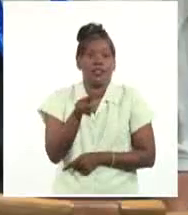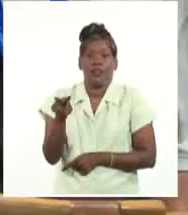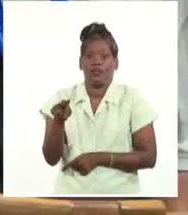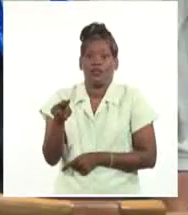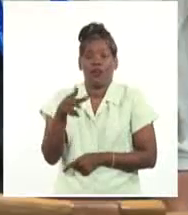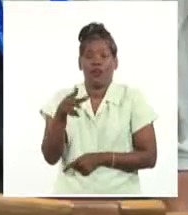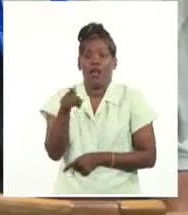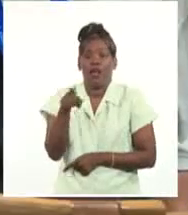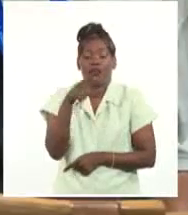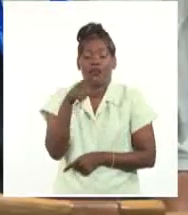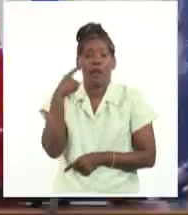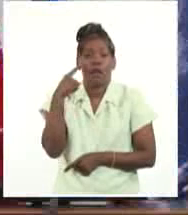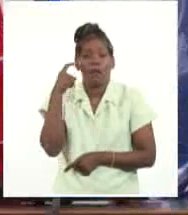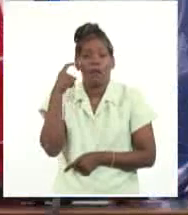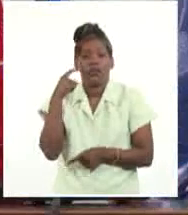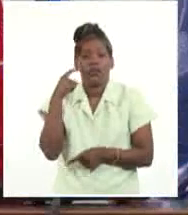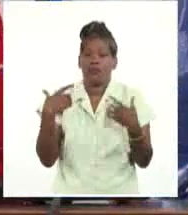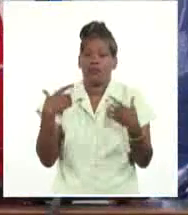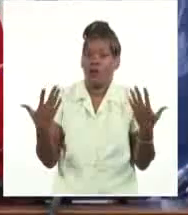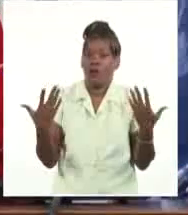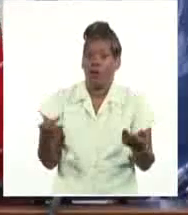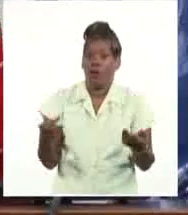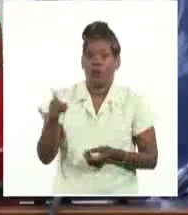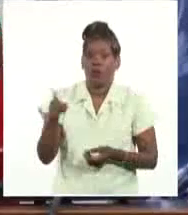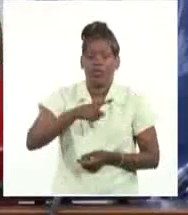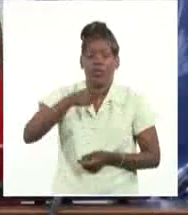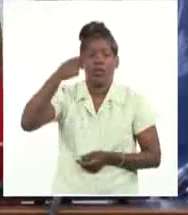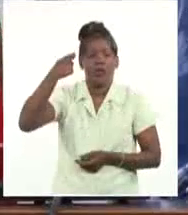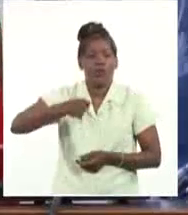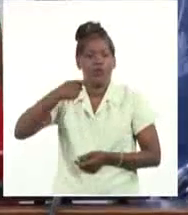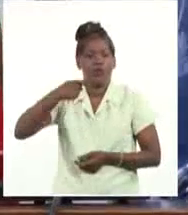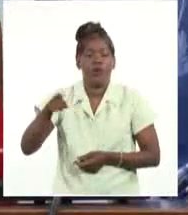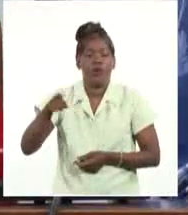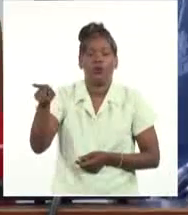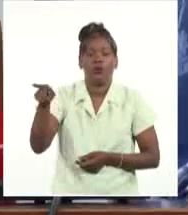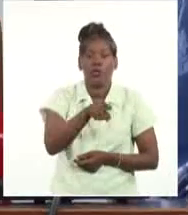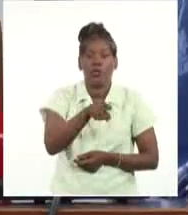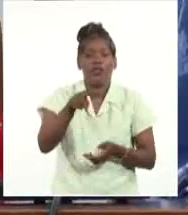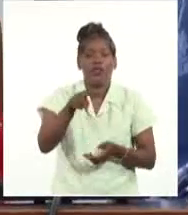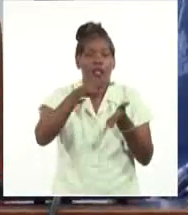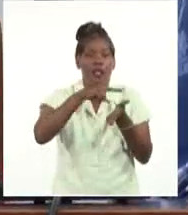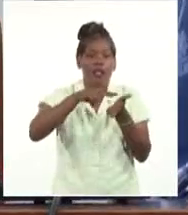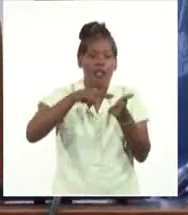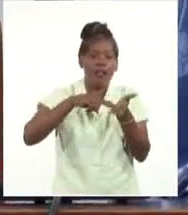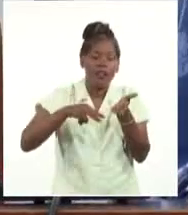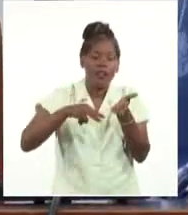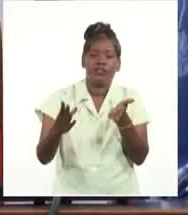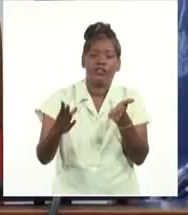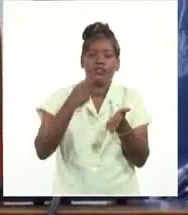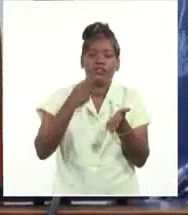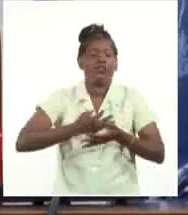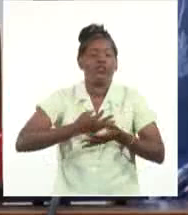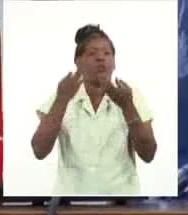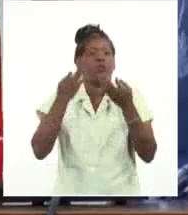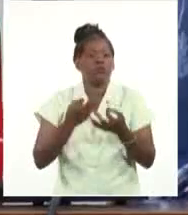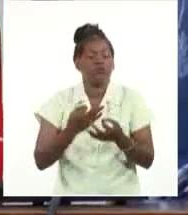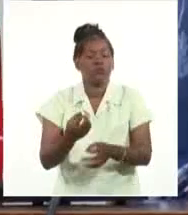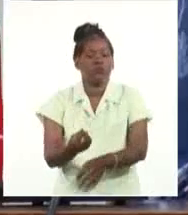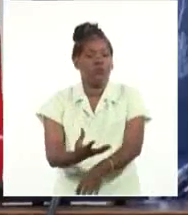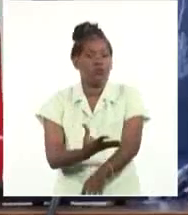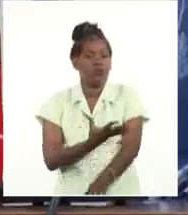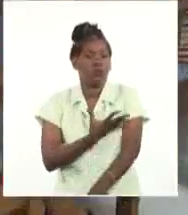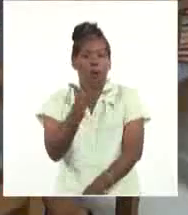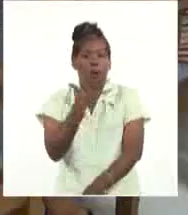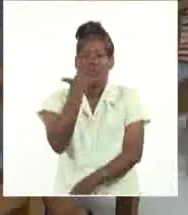sometido a un examen. Ustedes son los que en un futuro darán la